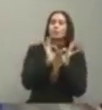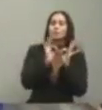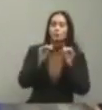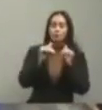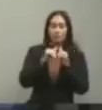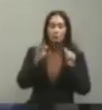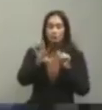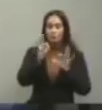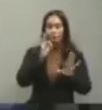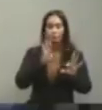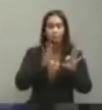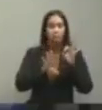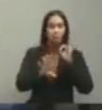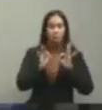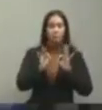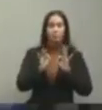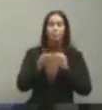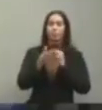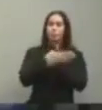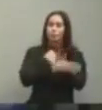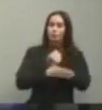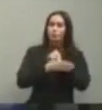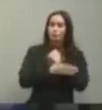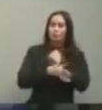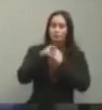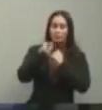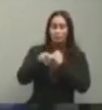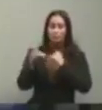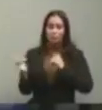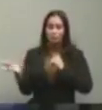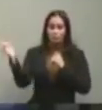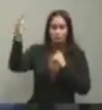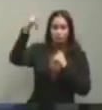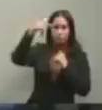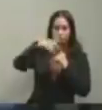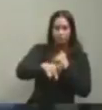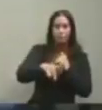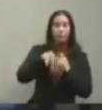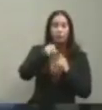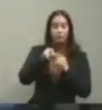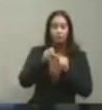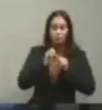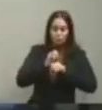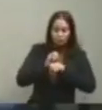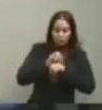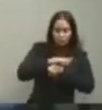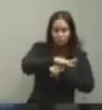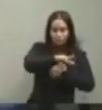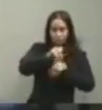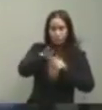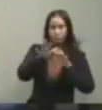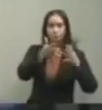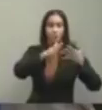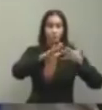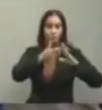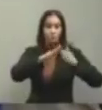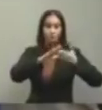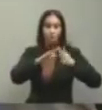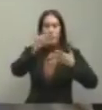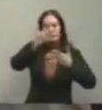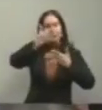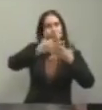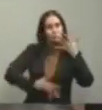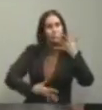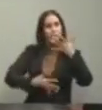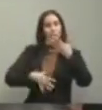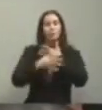entre los países que tienen casos importados y lo que se llama transmisión local entonces hay un listado de